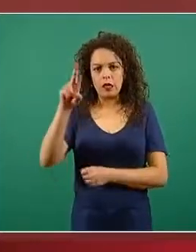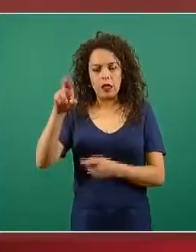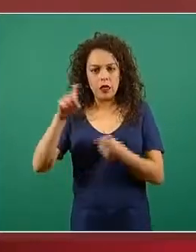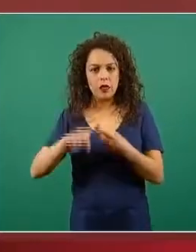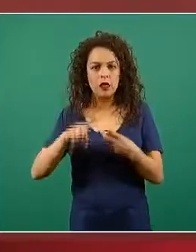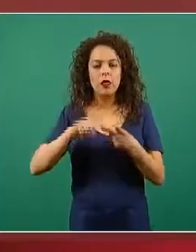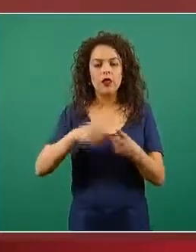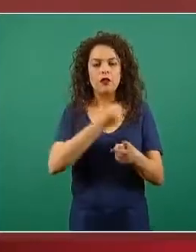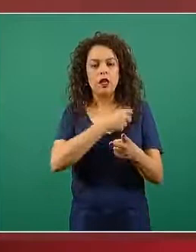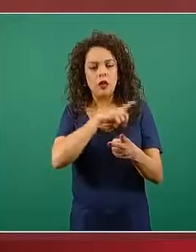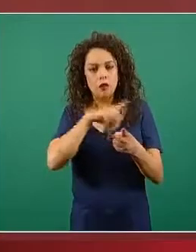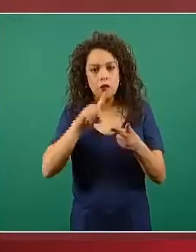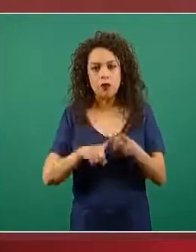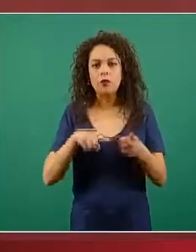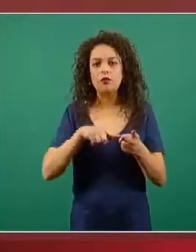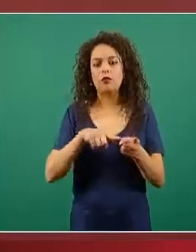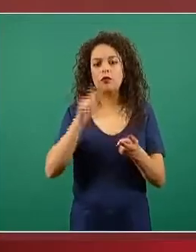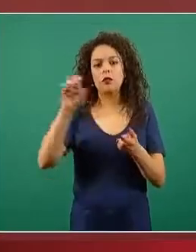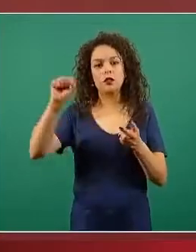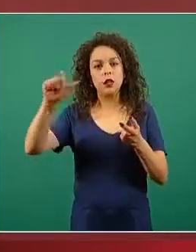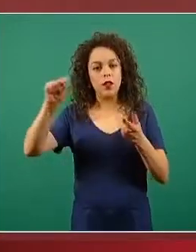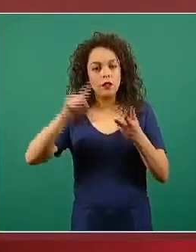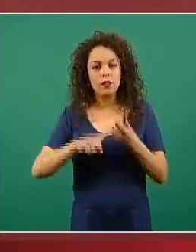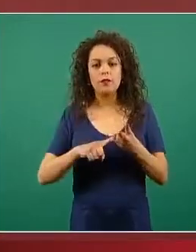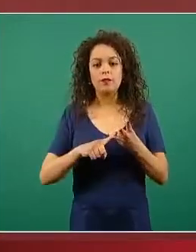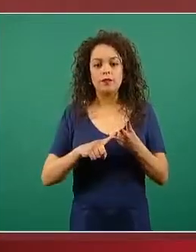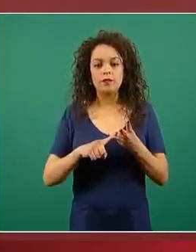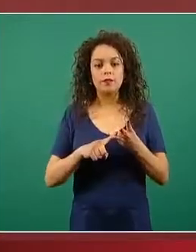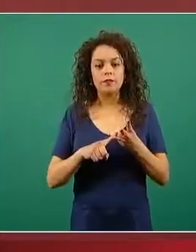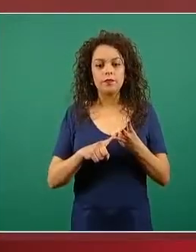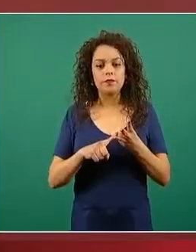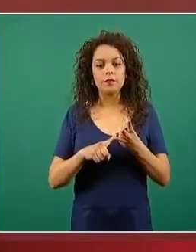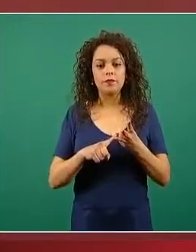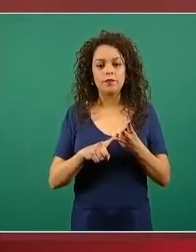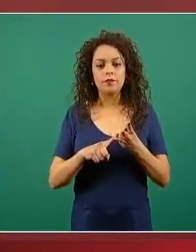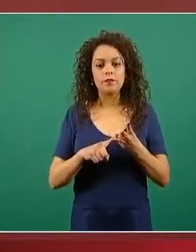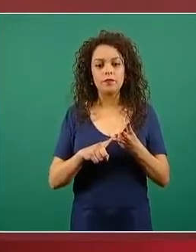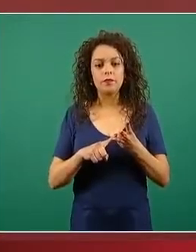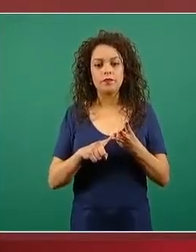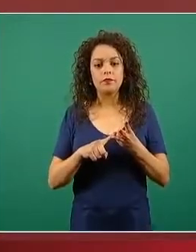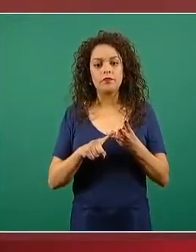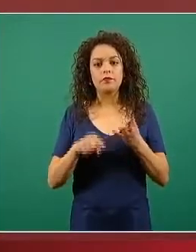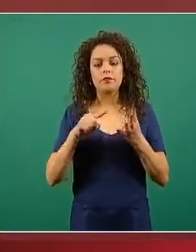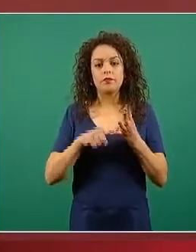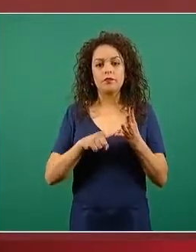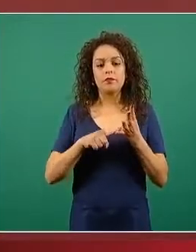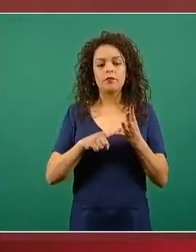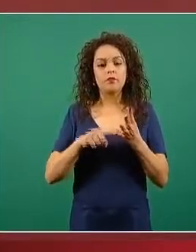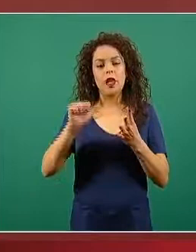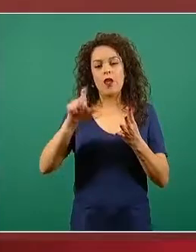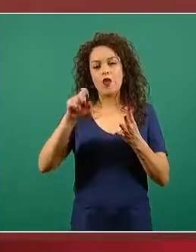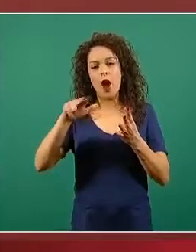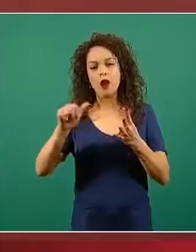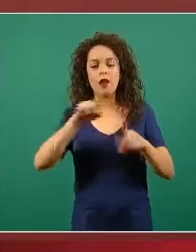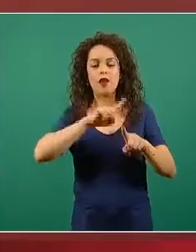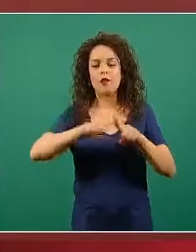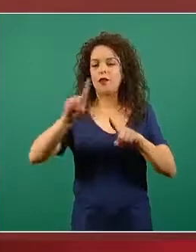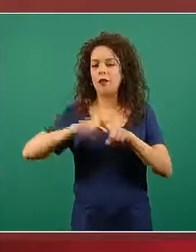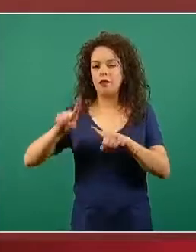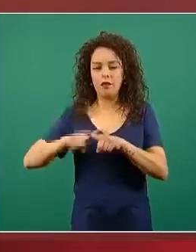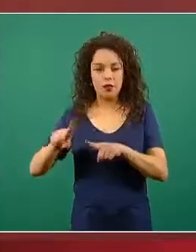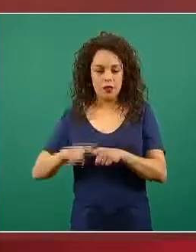sector salud, de Hacienda, del sistema de administración tributaria, de aduanas, etcétera, y